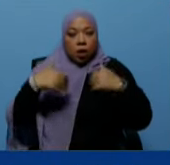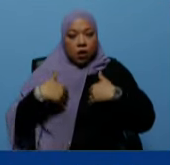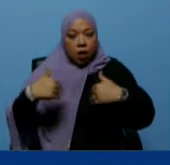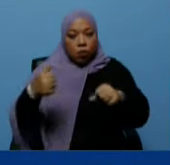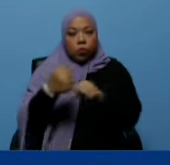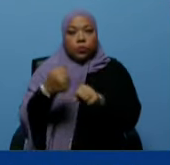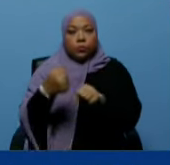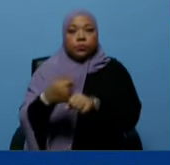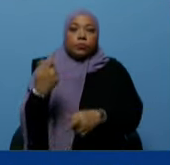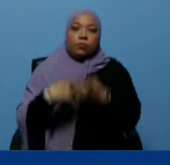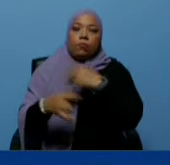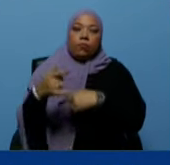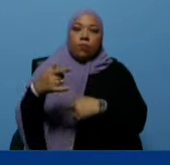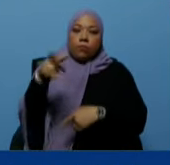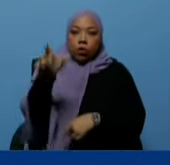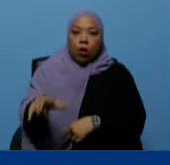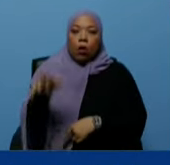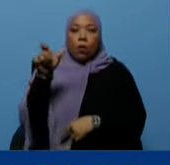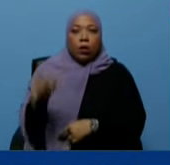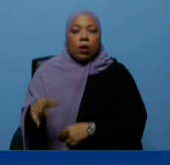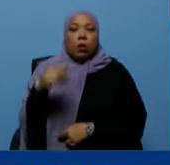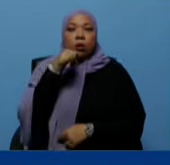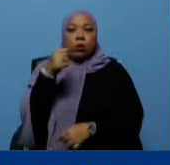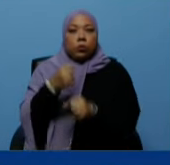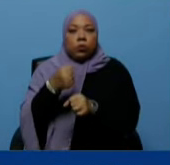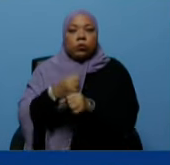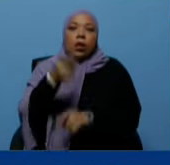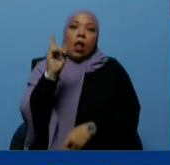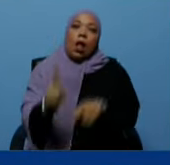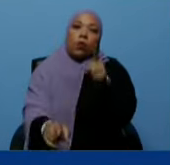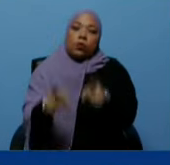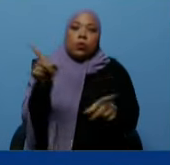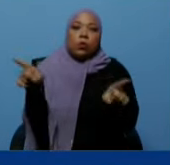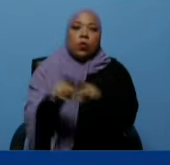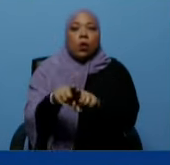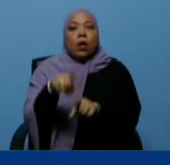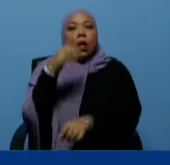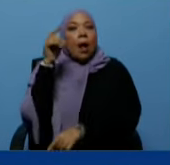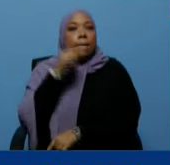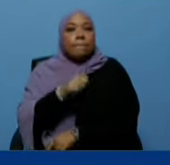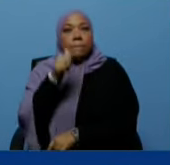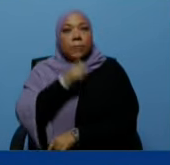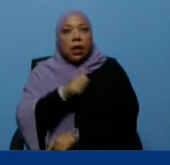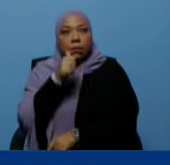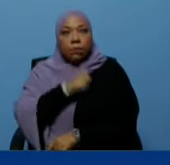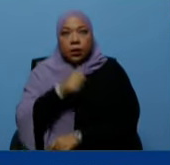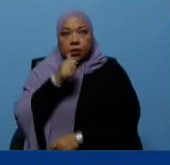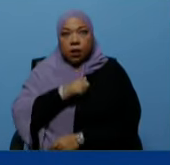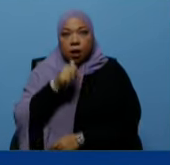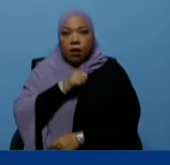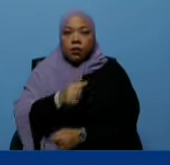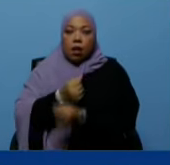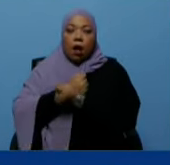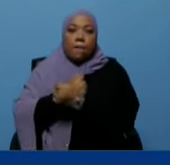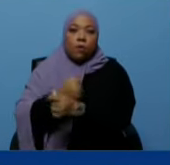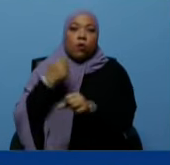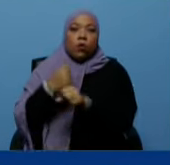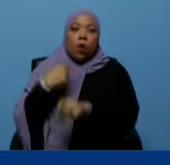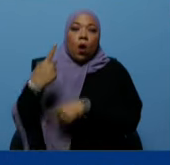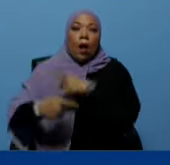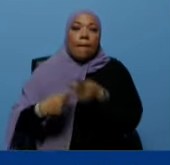sino que tienes que tener empatía con estos pacientes que tienen alguna condición. Tienen que tener paciencia, vocación. Tienes que tener amor. La